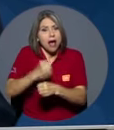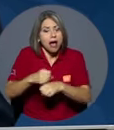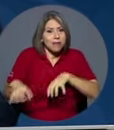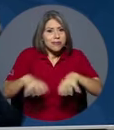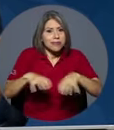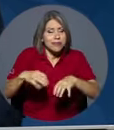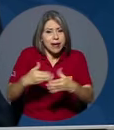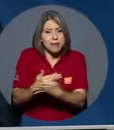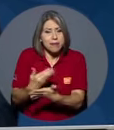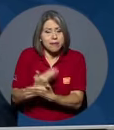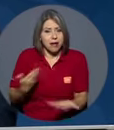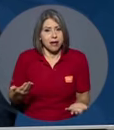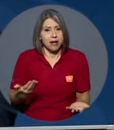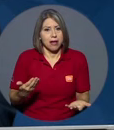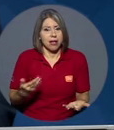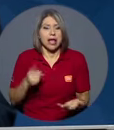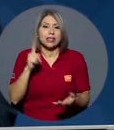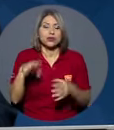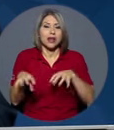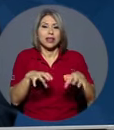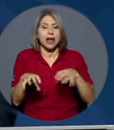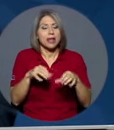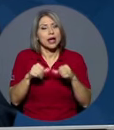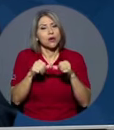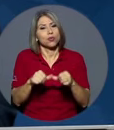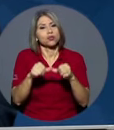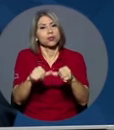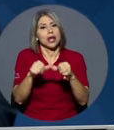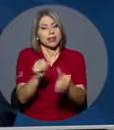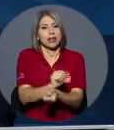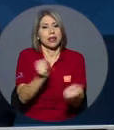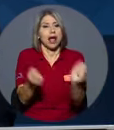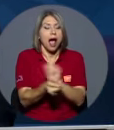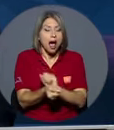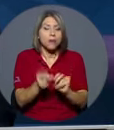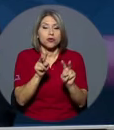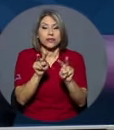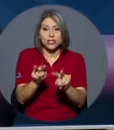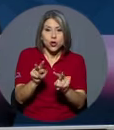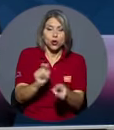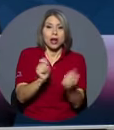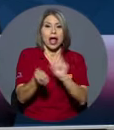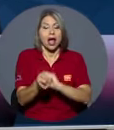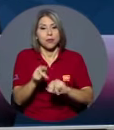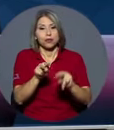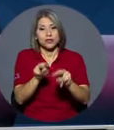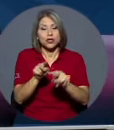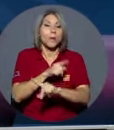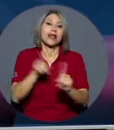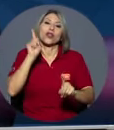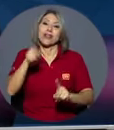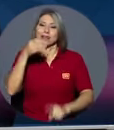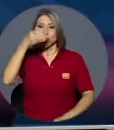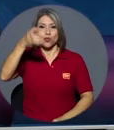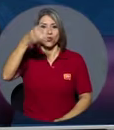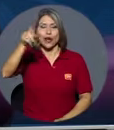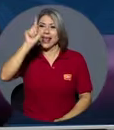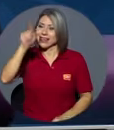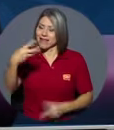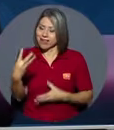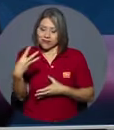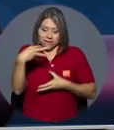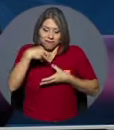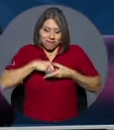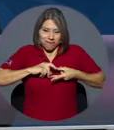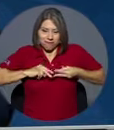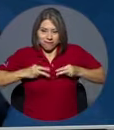porque es dinámico. Lorena lo planteaba muy bien, es una dinámica constante de cambio y revisión, pero tiene que ser una cultura, tiene que estar metido en